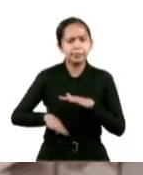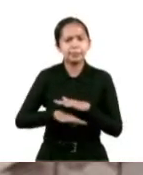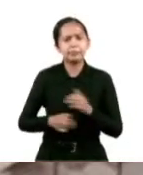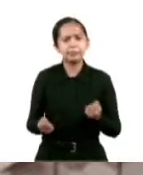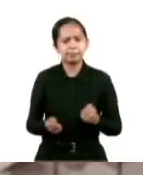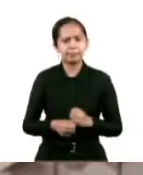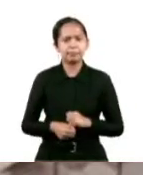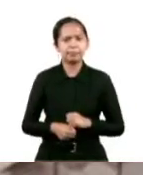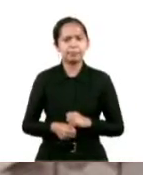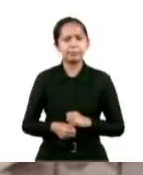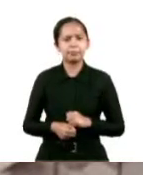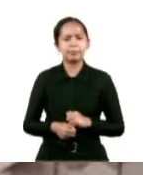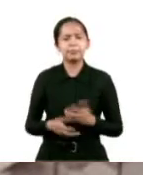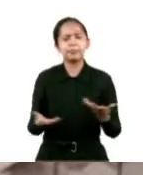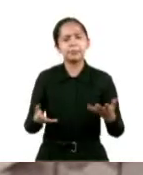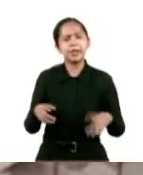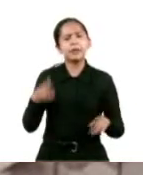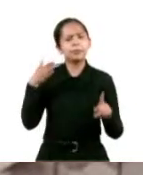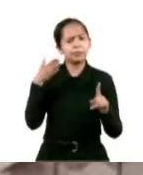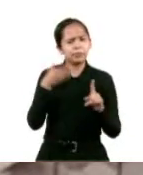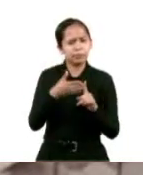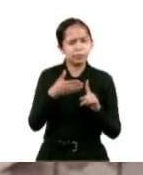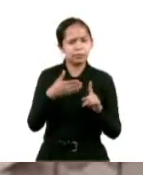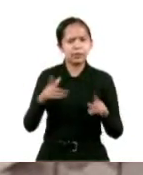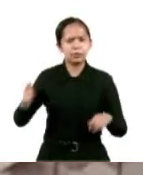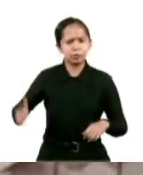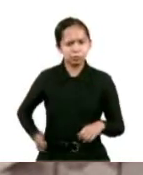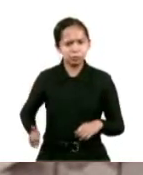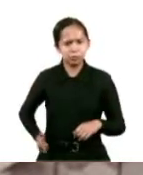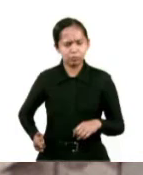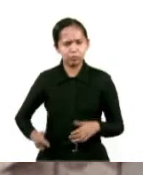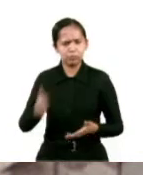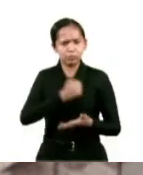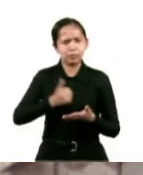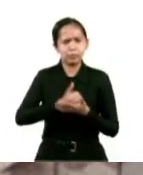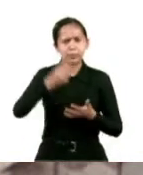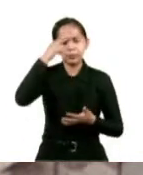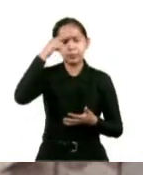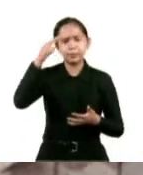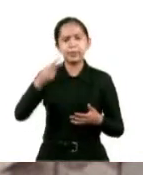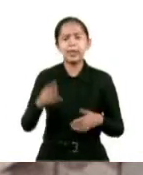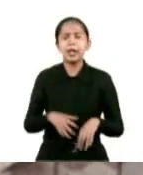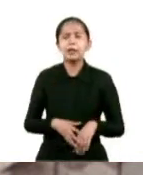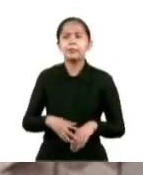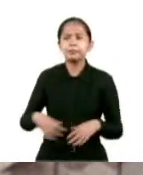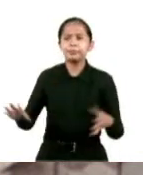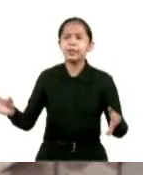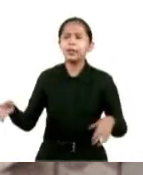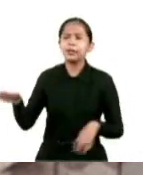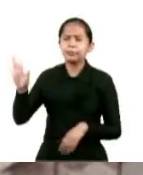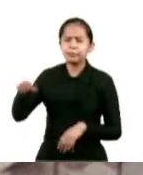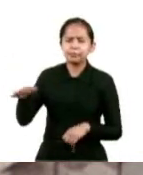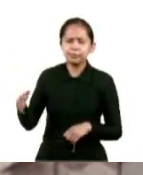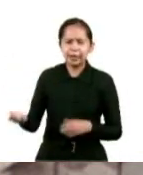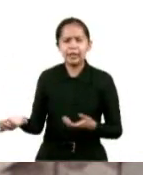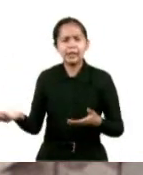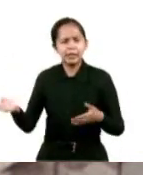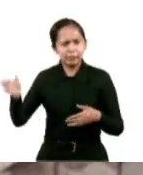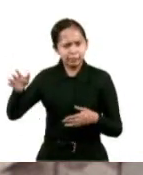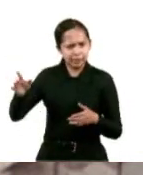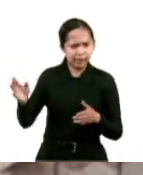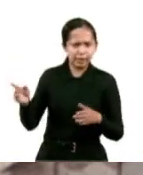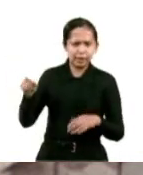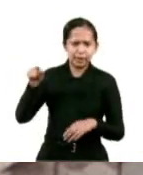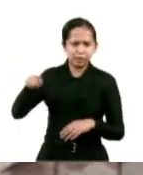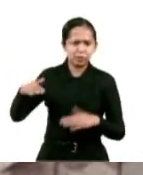subyacentes. El objetivo del gobierno de la ciudad fue contratar a una empresa externa independiente